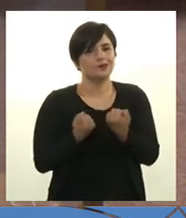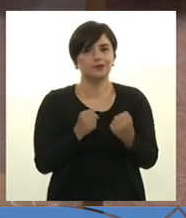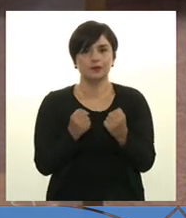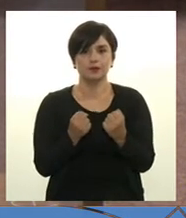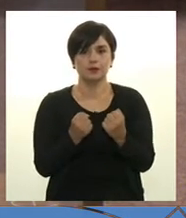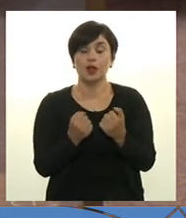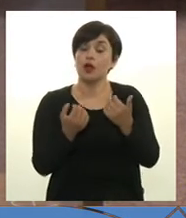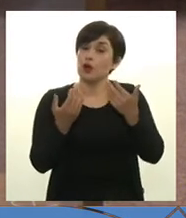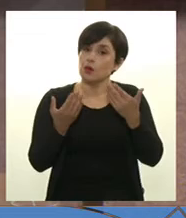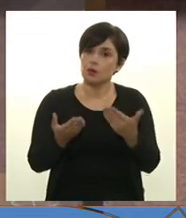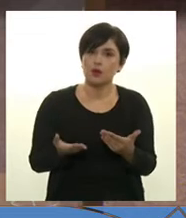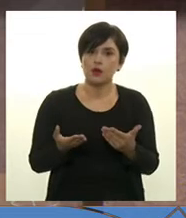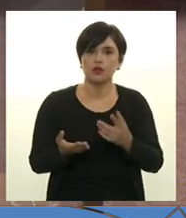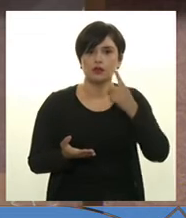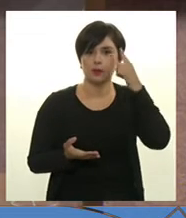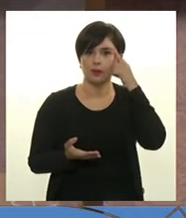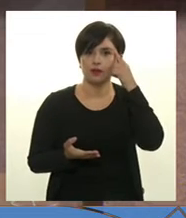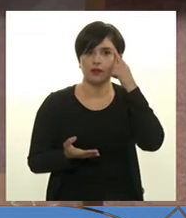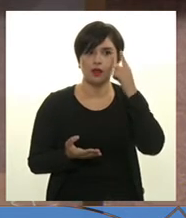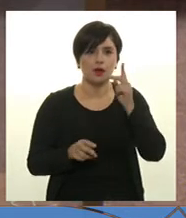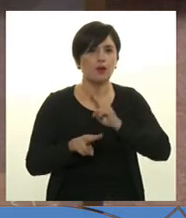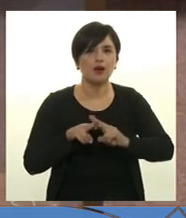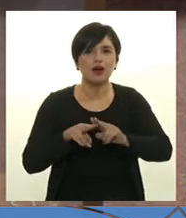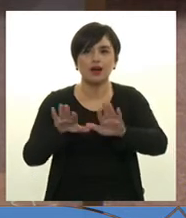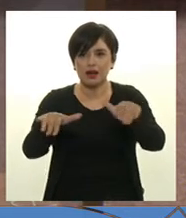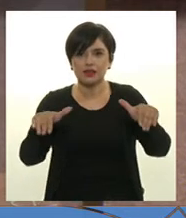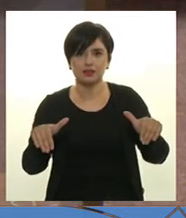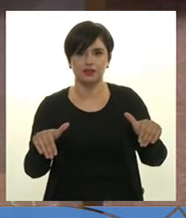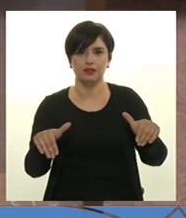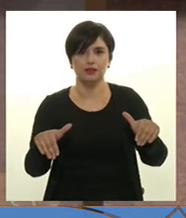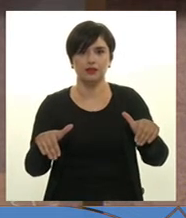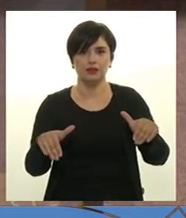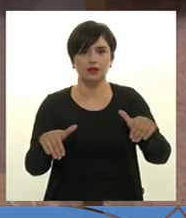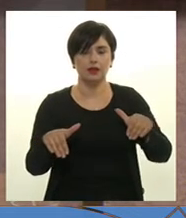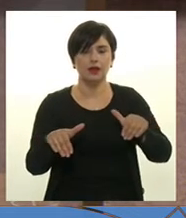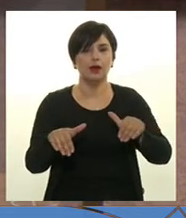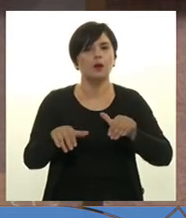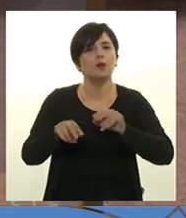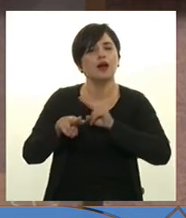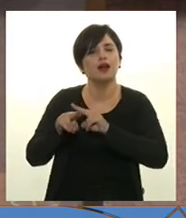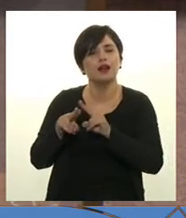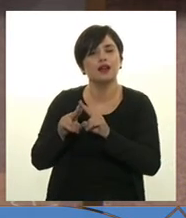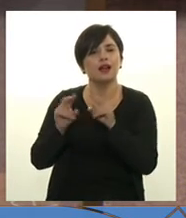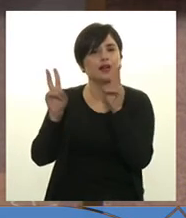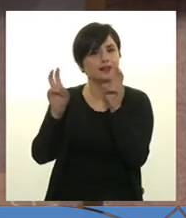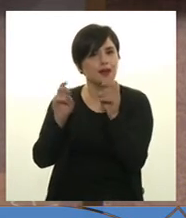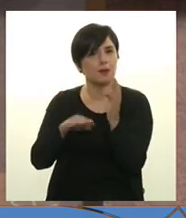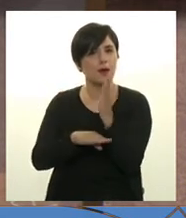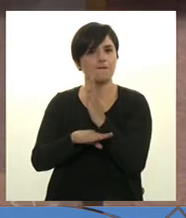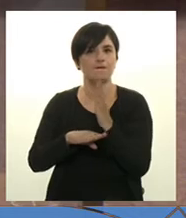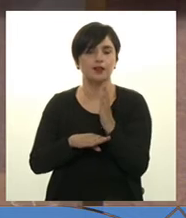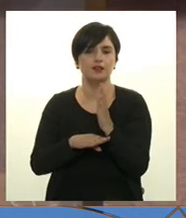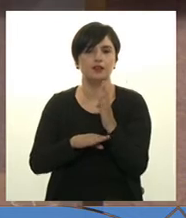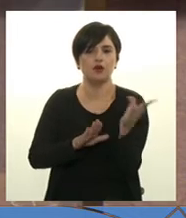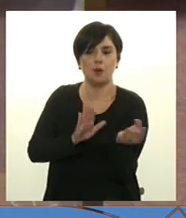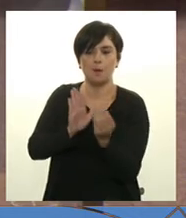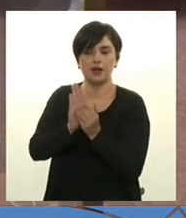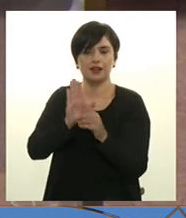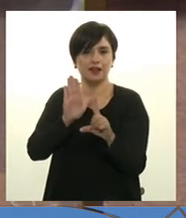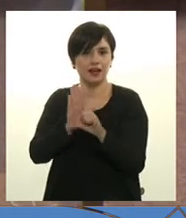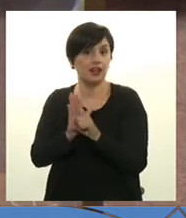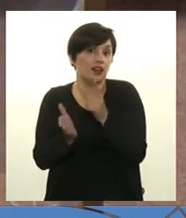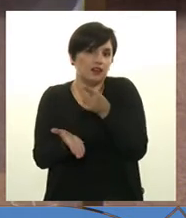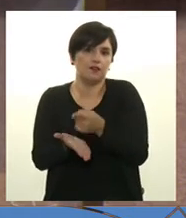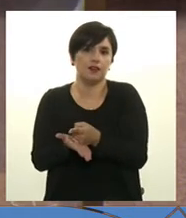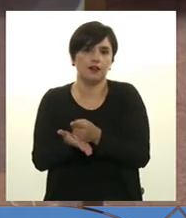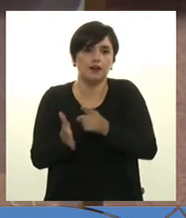eso creemos que el llamado es actuar actuar sin dogmas para corregir aspectos básicos que deberían ser parte de nuestra legislación y para